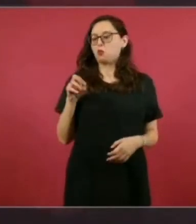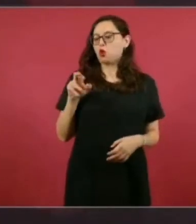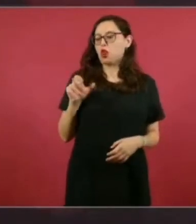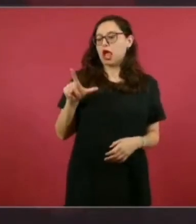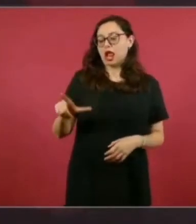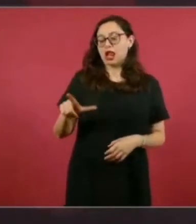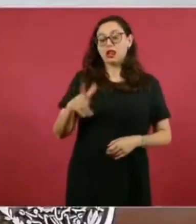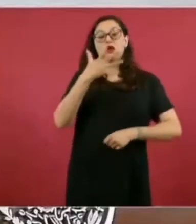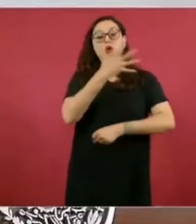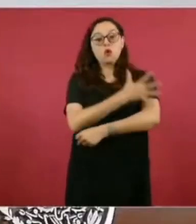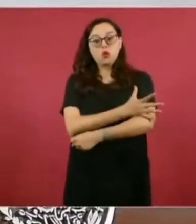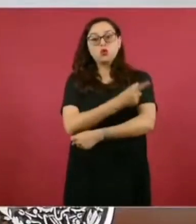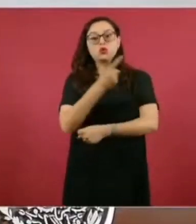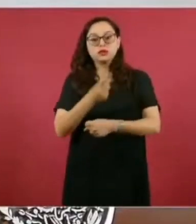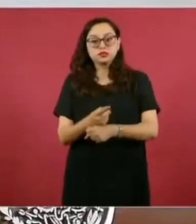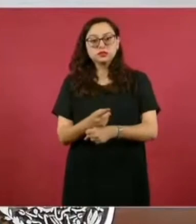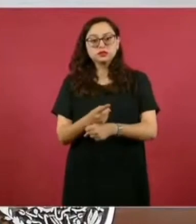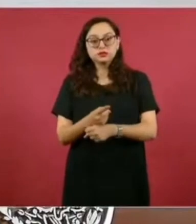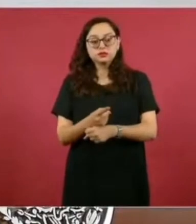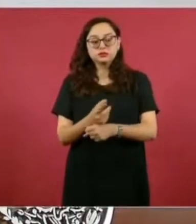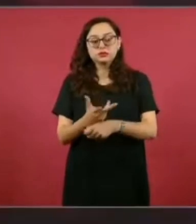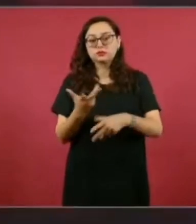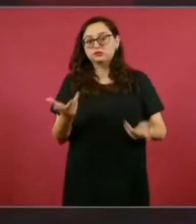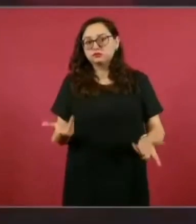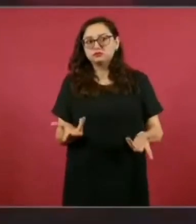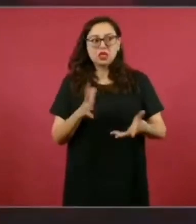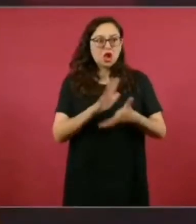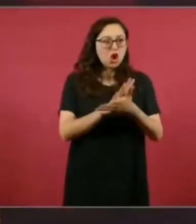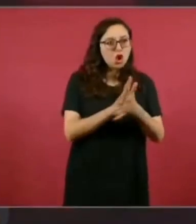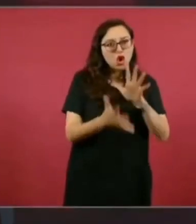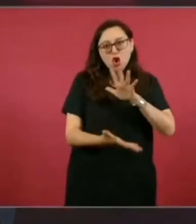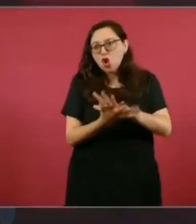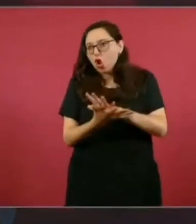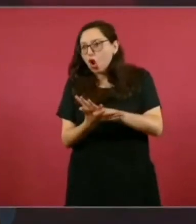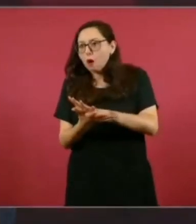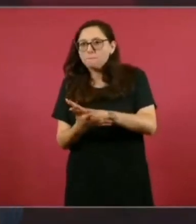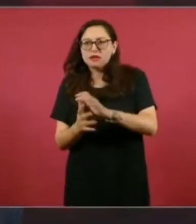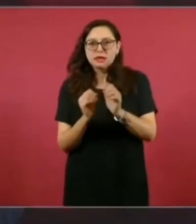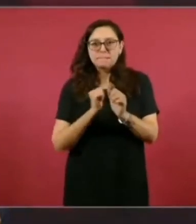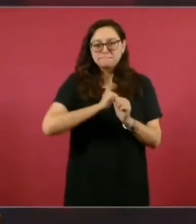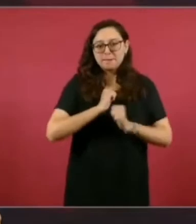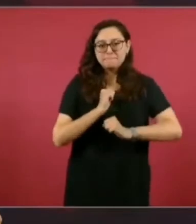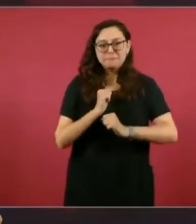que nosotros no establecemos relaciones de complicidad con nadie.